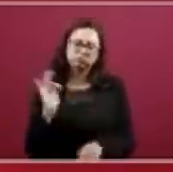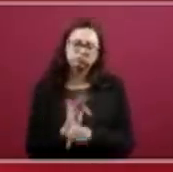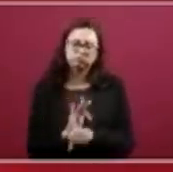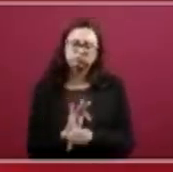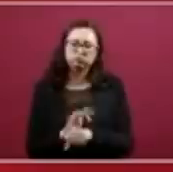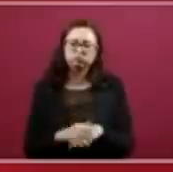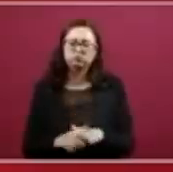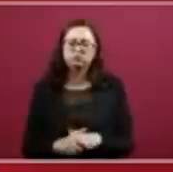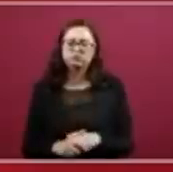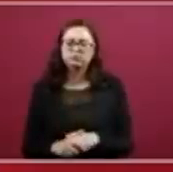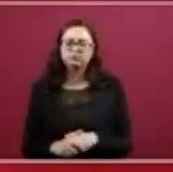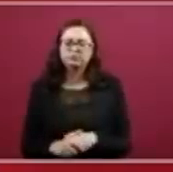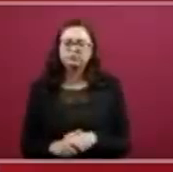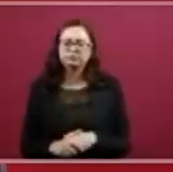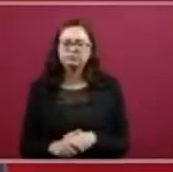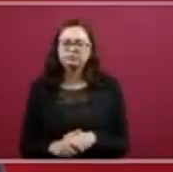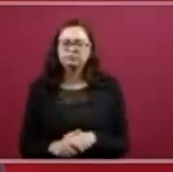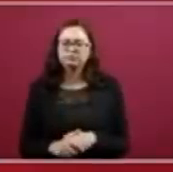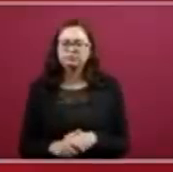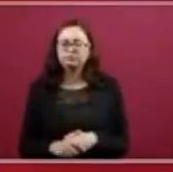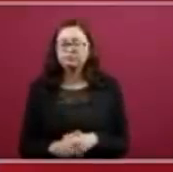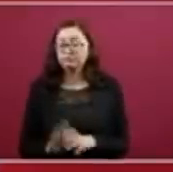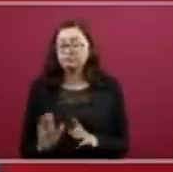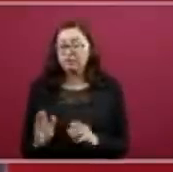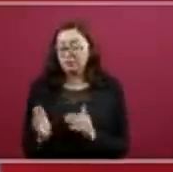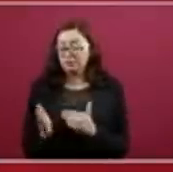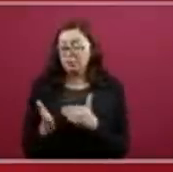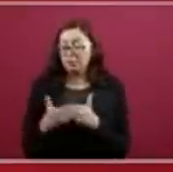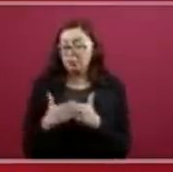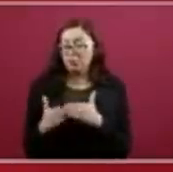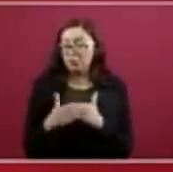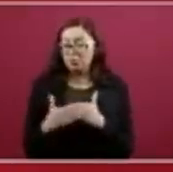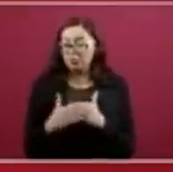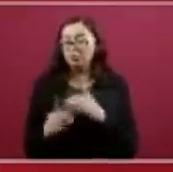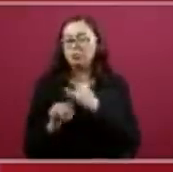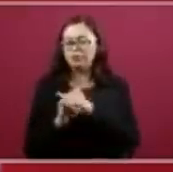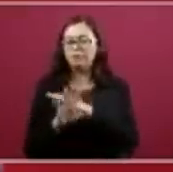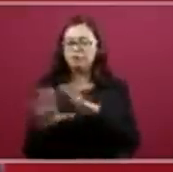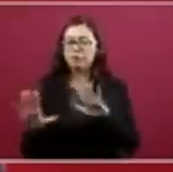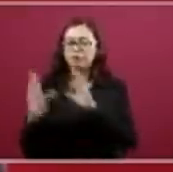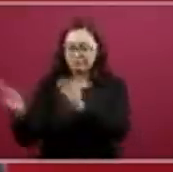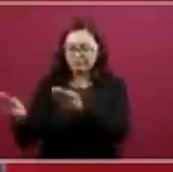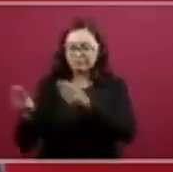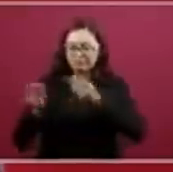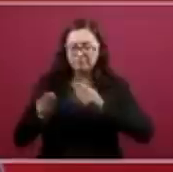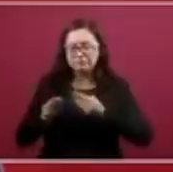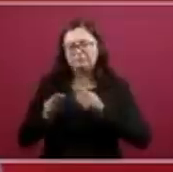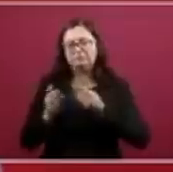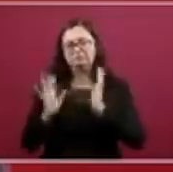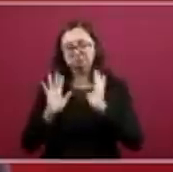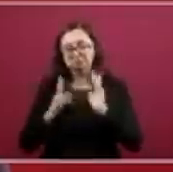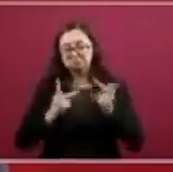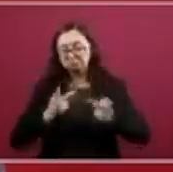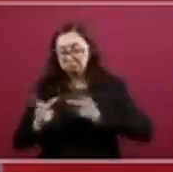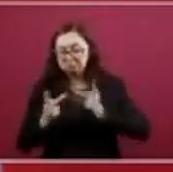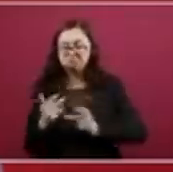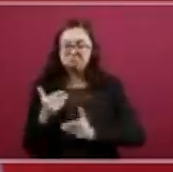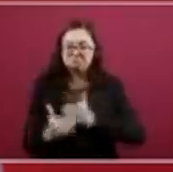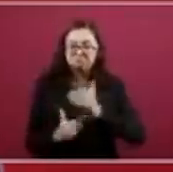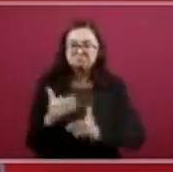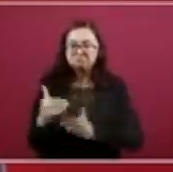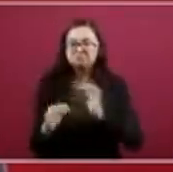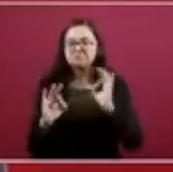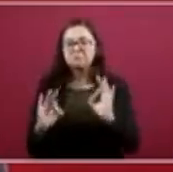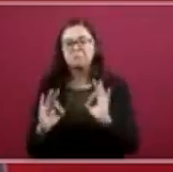me están por entregar el primer informe, parece que va muy bien el plan. Entonces voy yo a